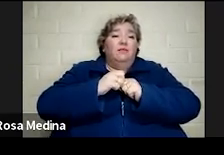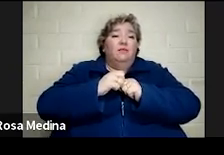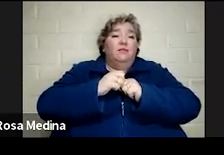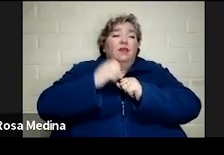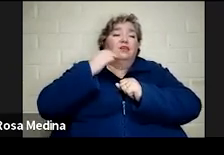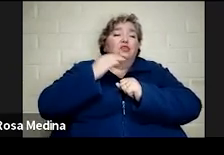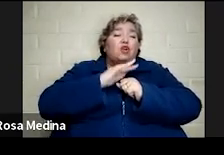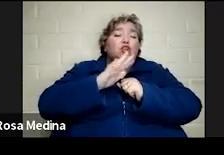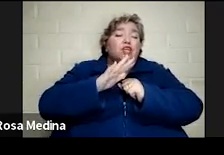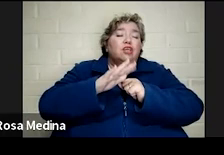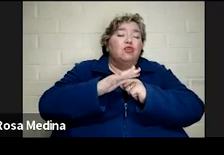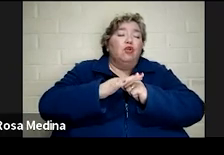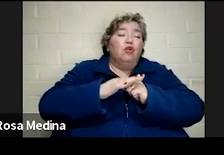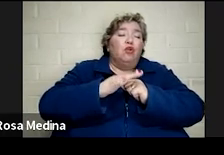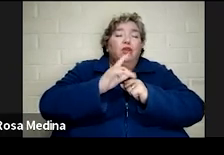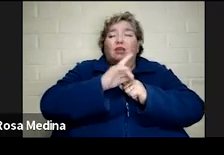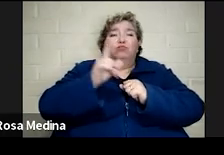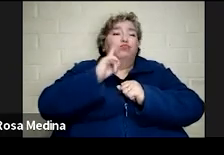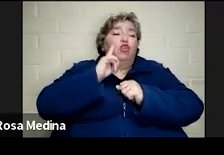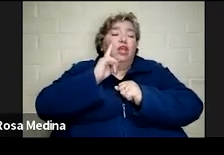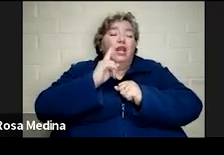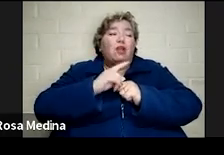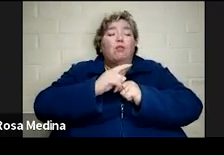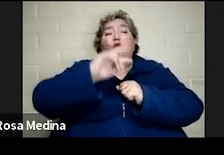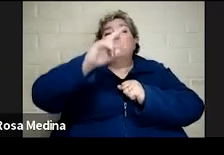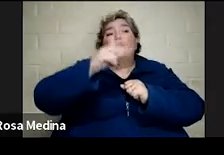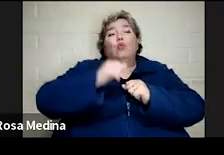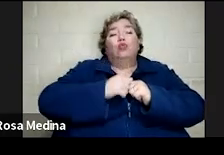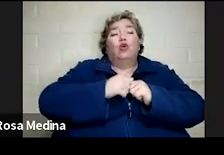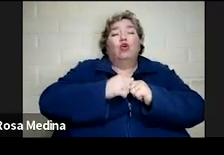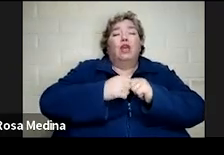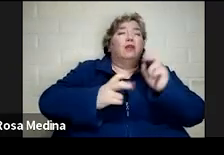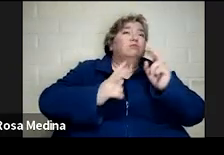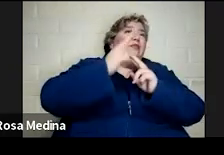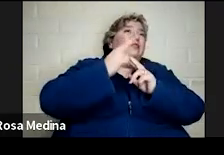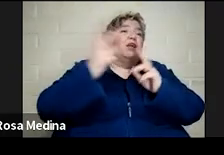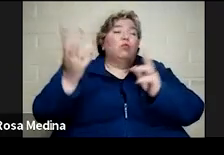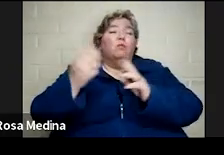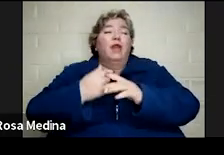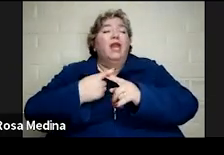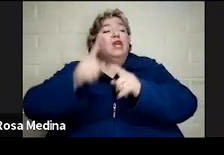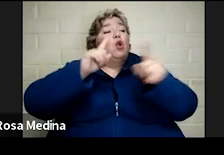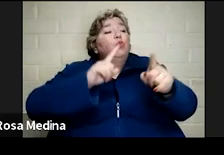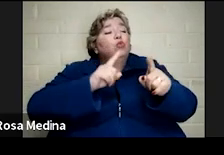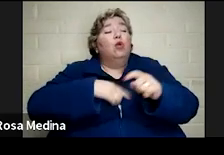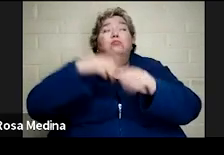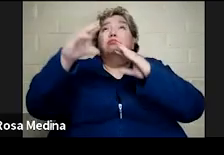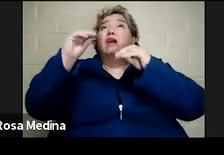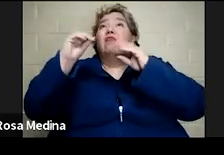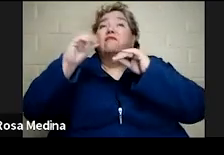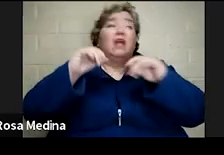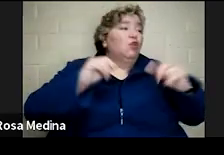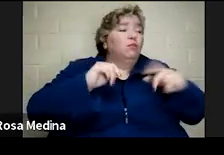se saltan turnos, que interrumpen a otros, que en general no esperan como que el otro termine de hablar para poder hablar, sino que van